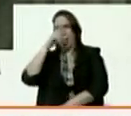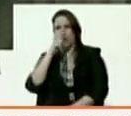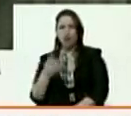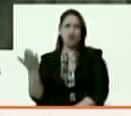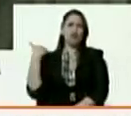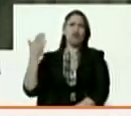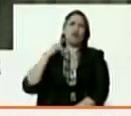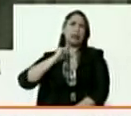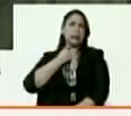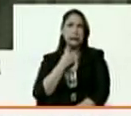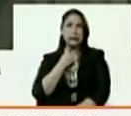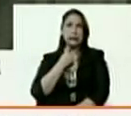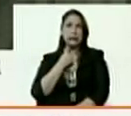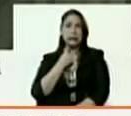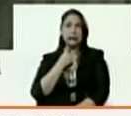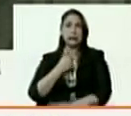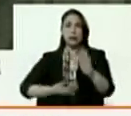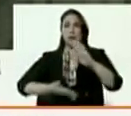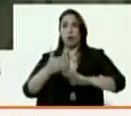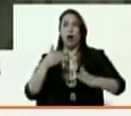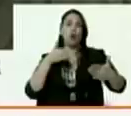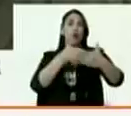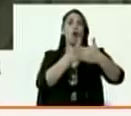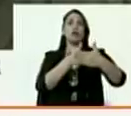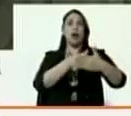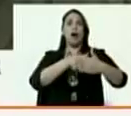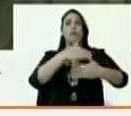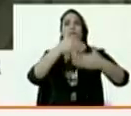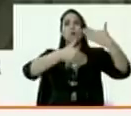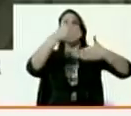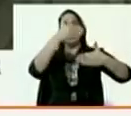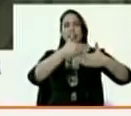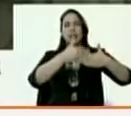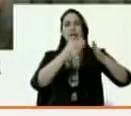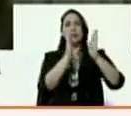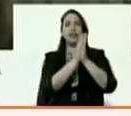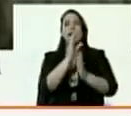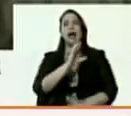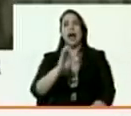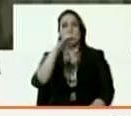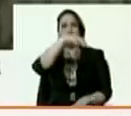fue contra la fortaleza de San Carlos, allá en el Zulia.